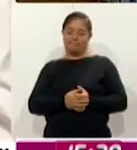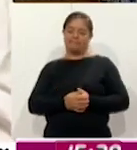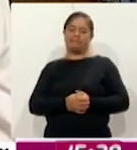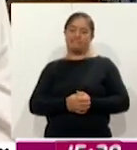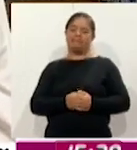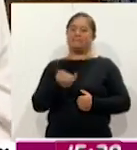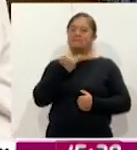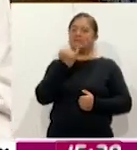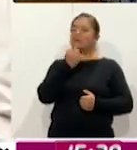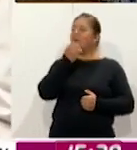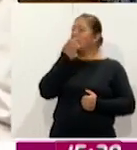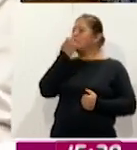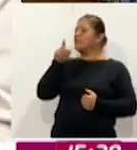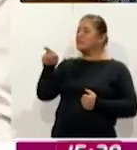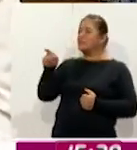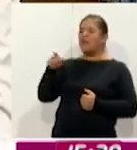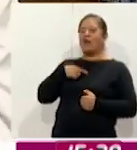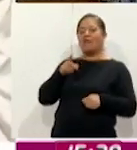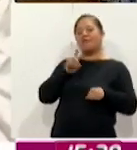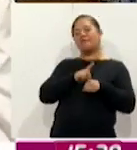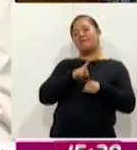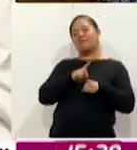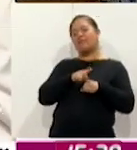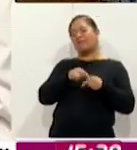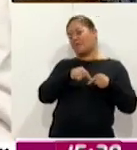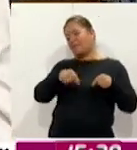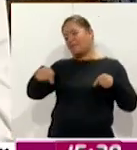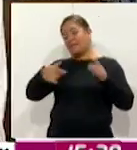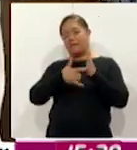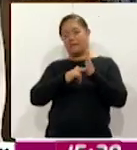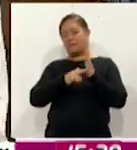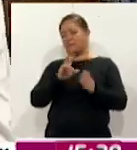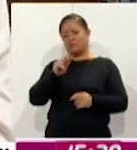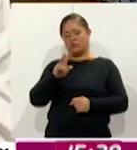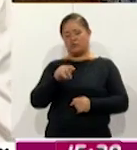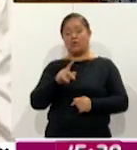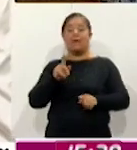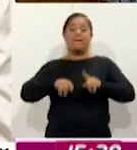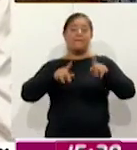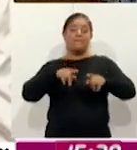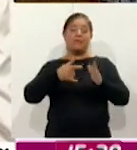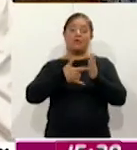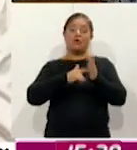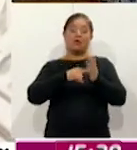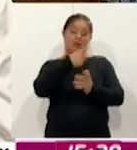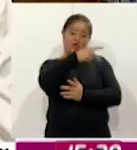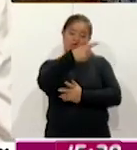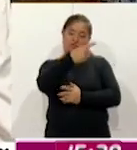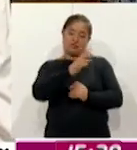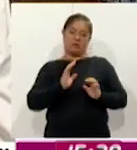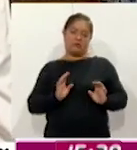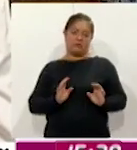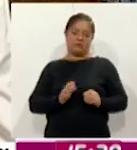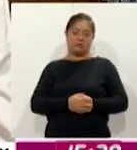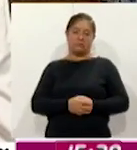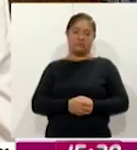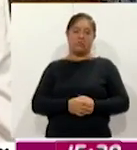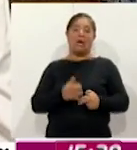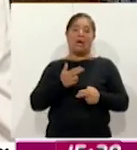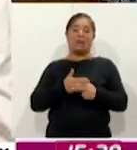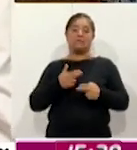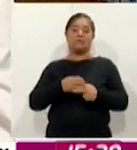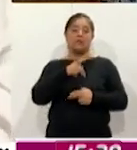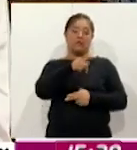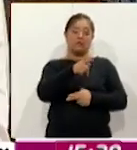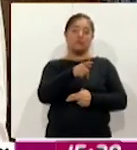los escolarizados, que los escolarizados llegan en un horario. No, nosotros dependemos del horario de los educandos. Hasta que ellos quieran,